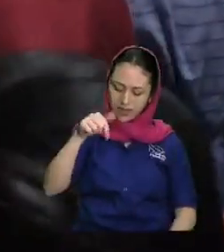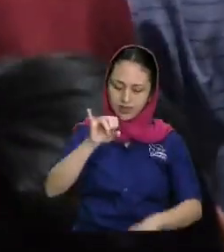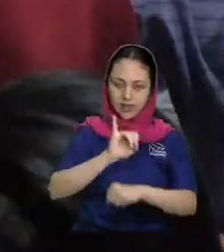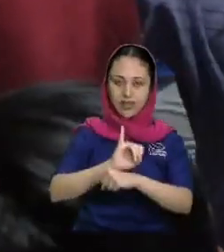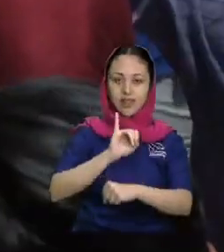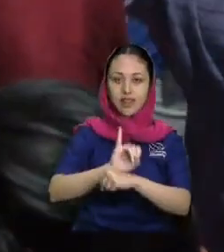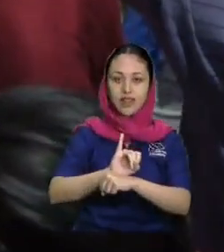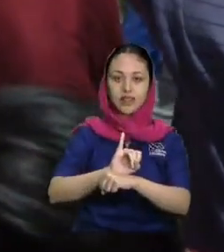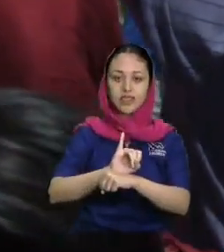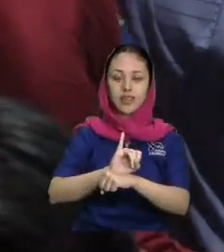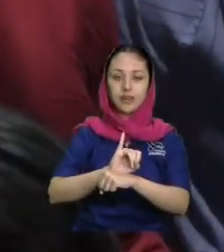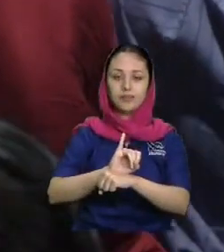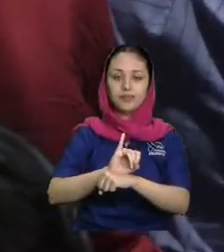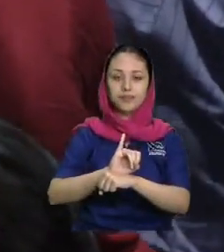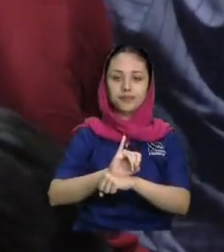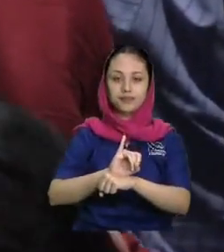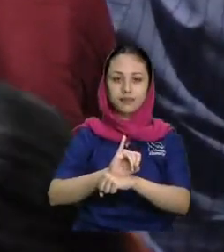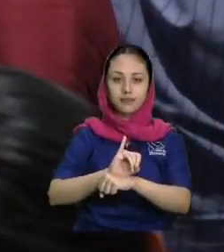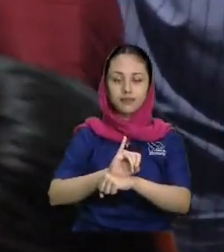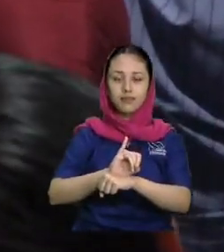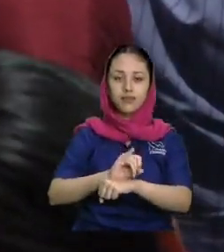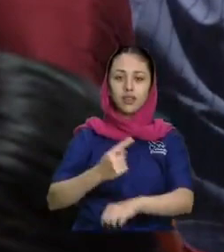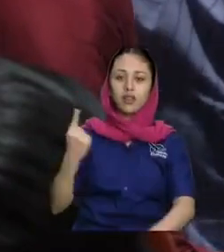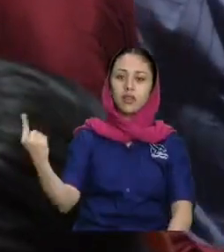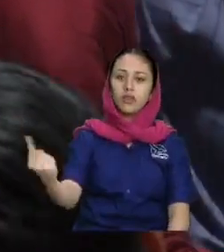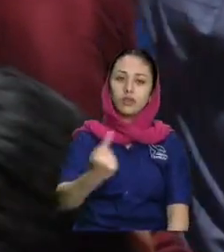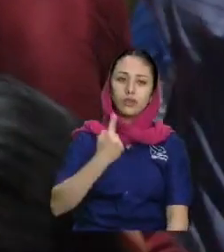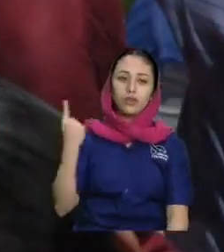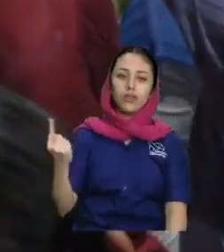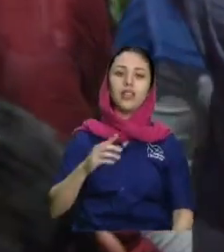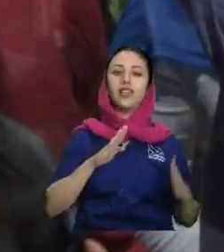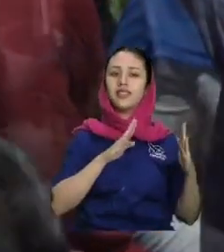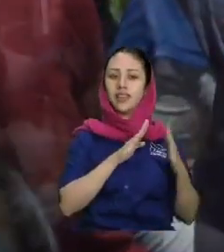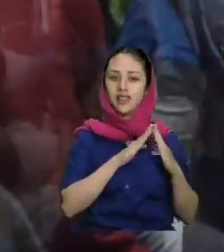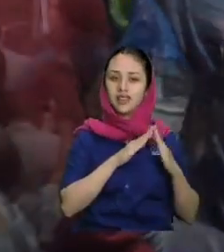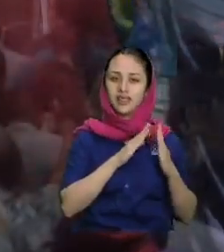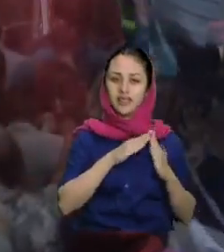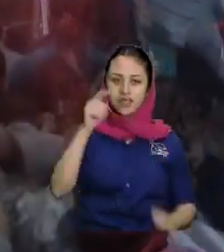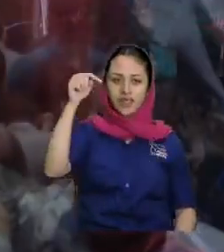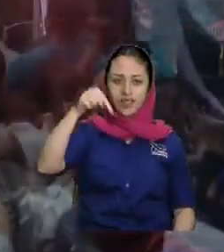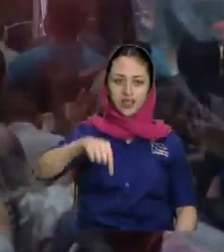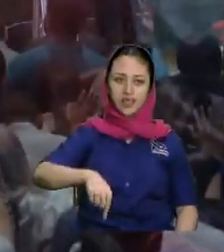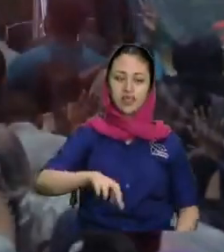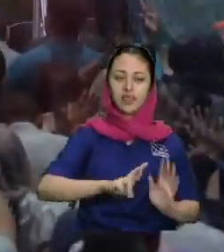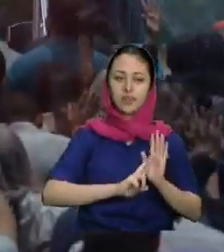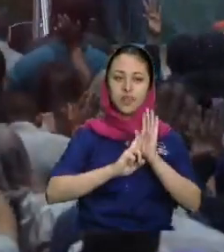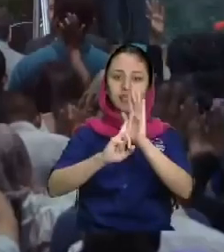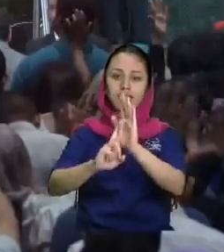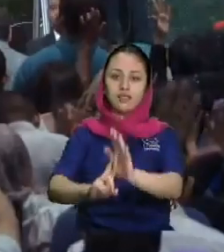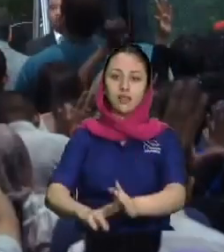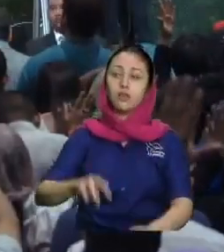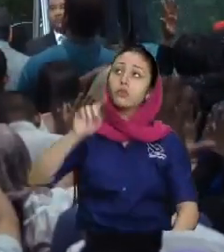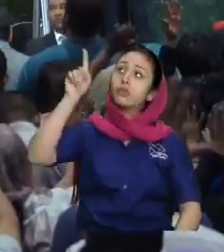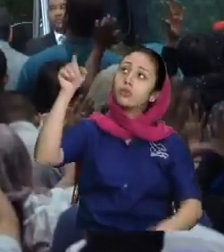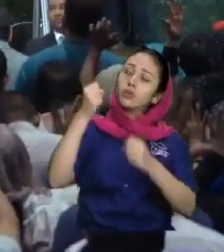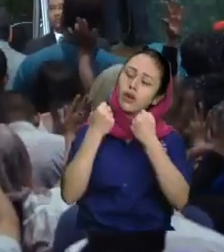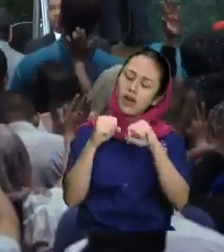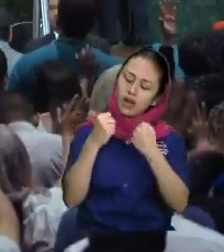de esta misión, todos los hogares que aquí están representados, haz tú eso, Señor,